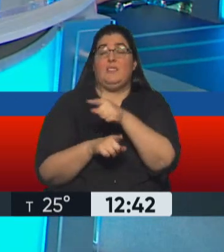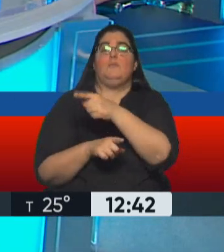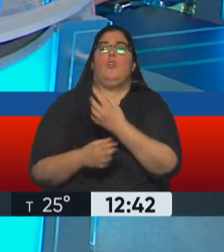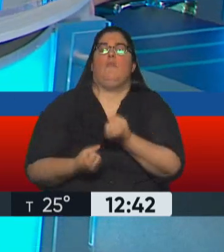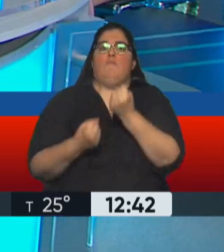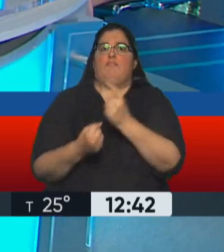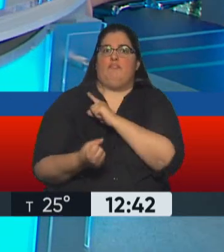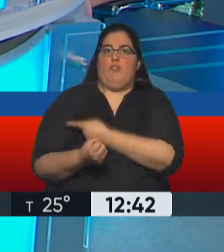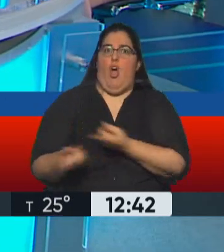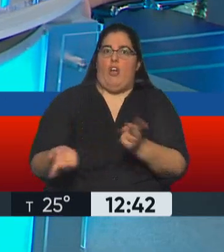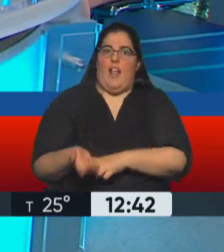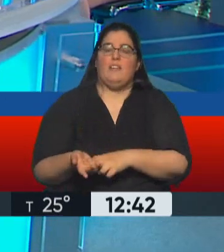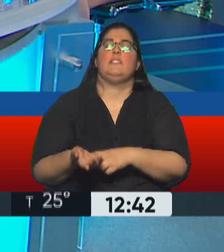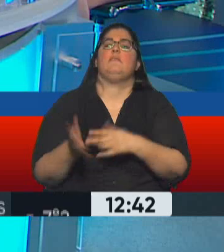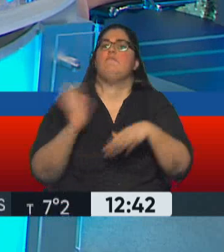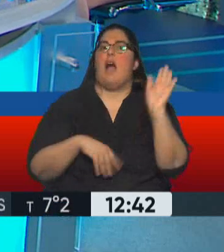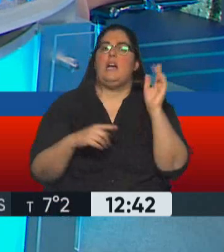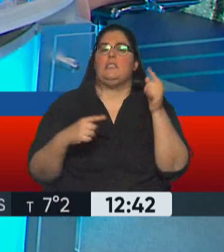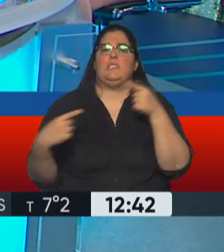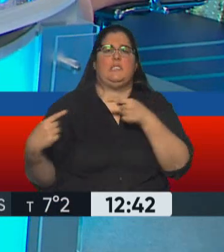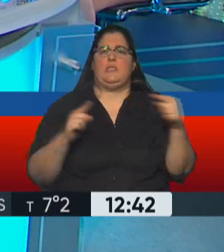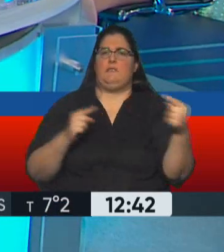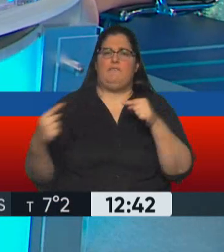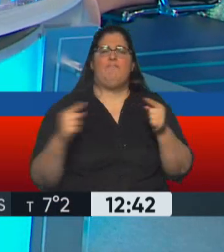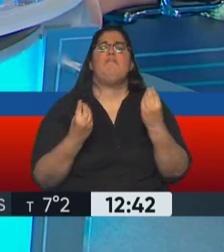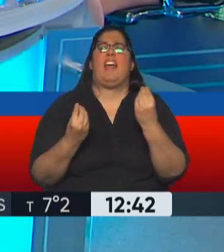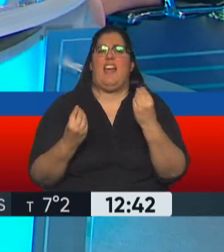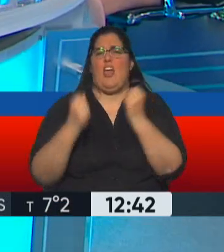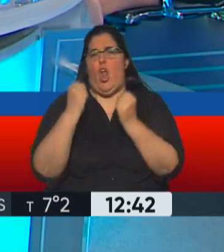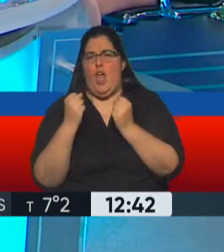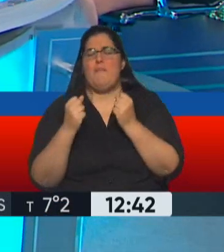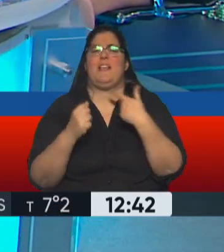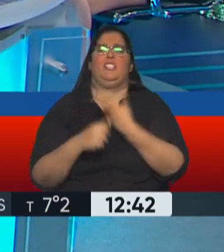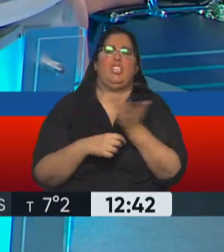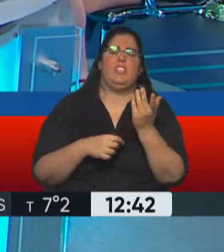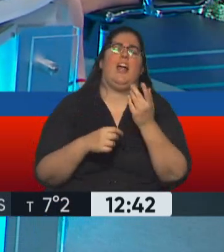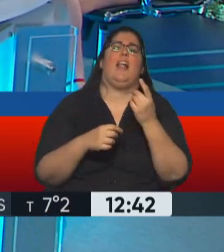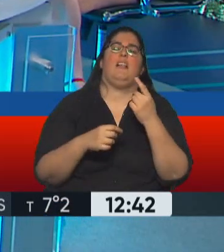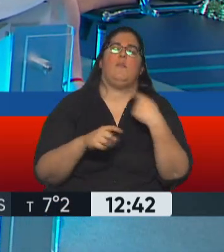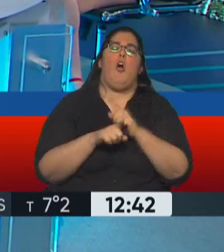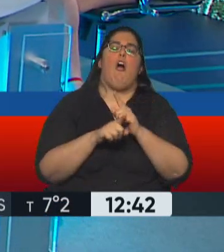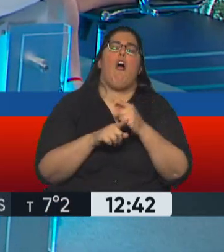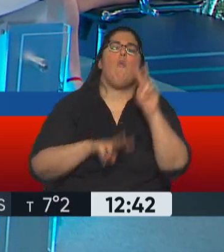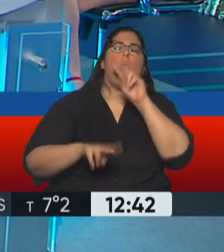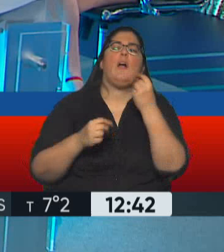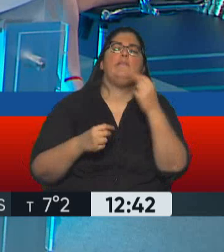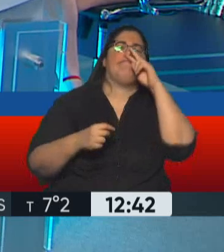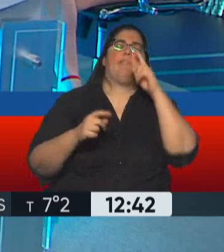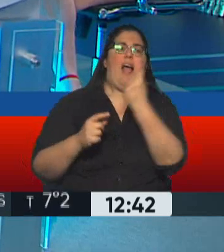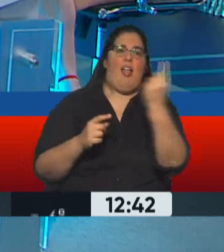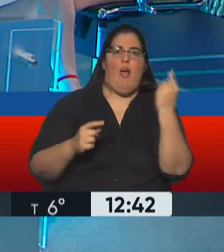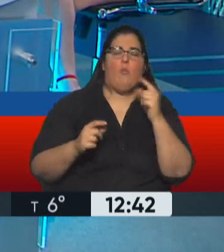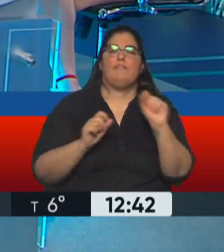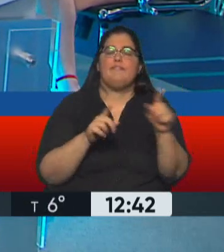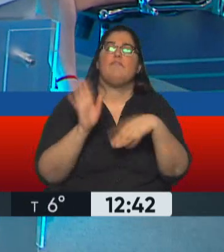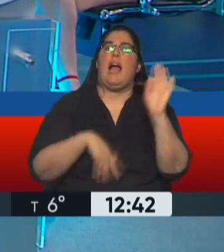esta disputa que es comercial, que es económica, la vamos a ver, que es de prestigio y que es cada vez más militar. Vamos a hablar en el